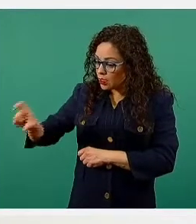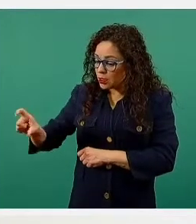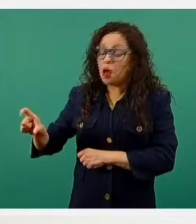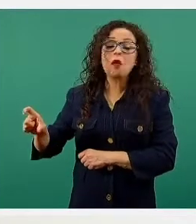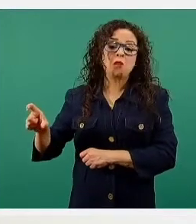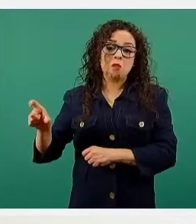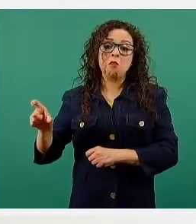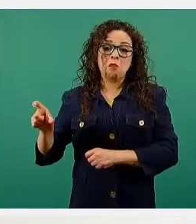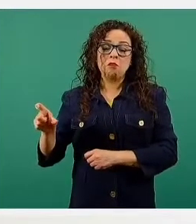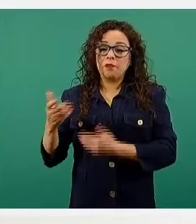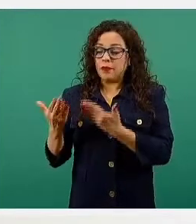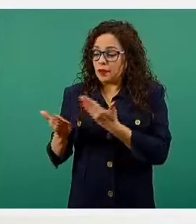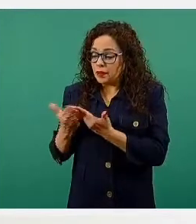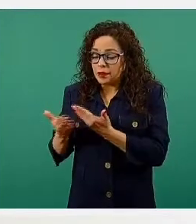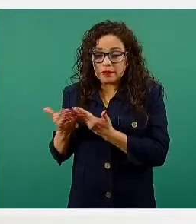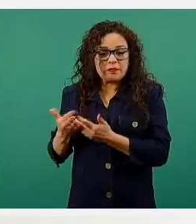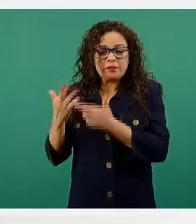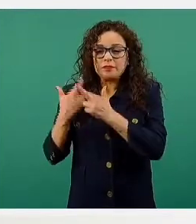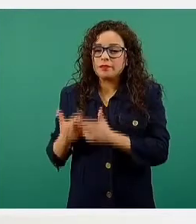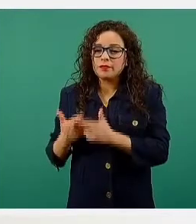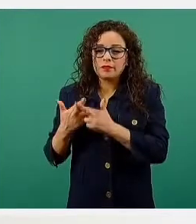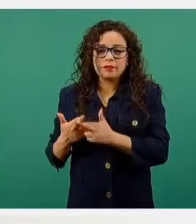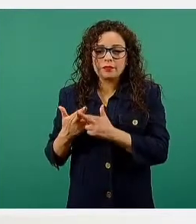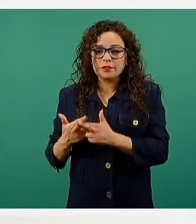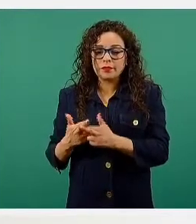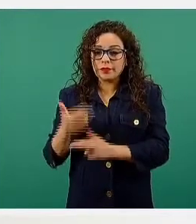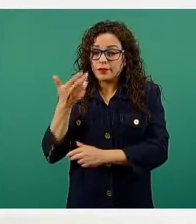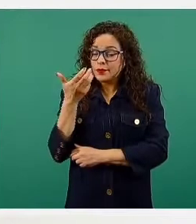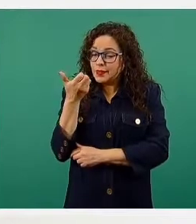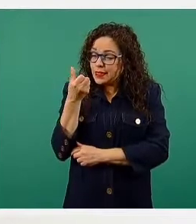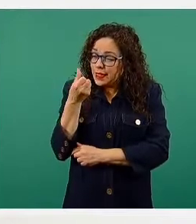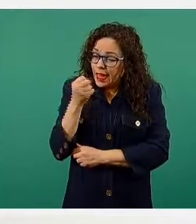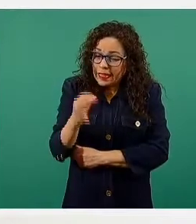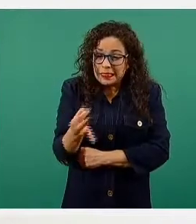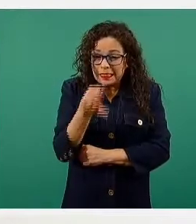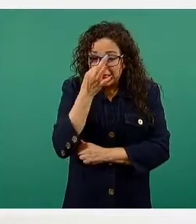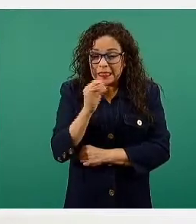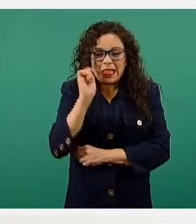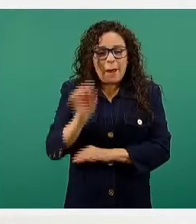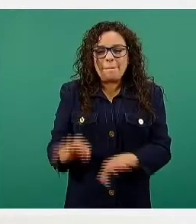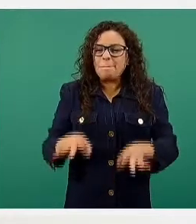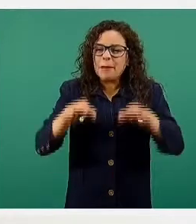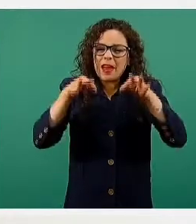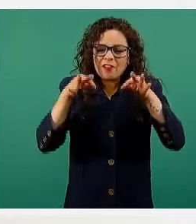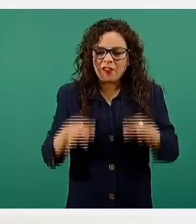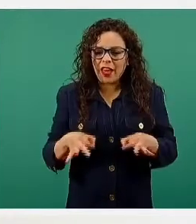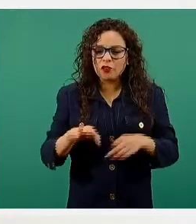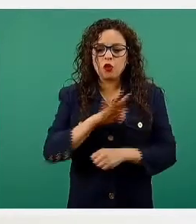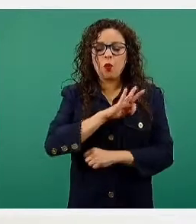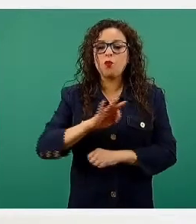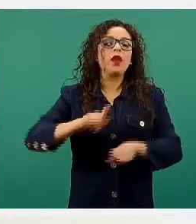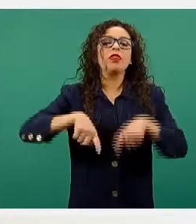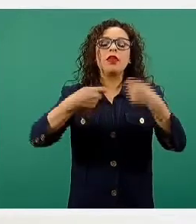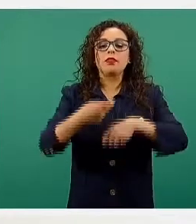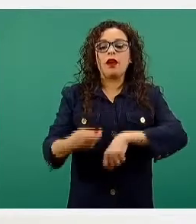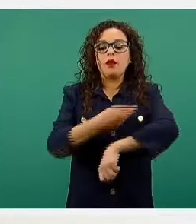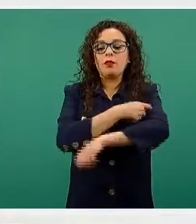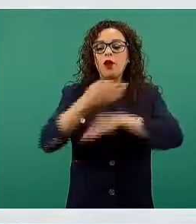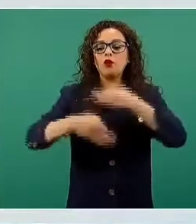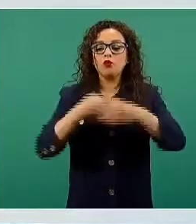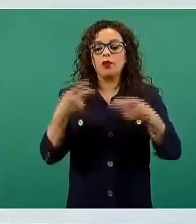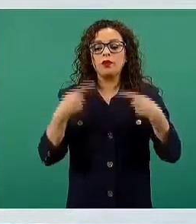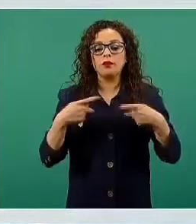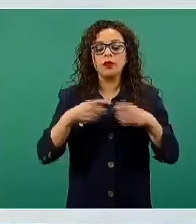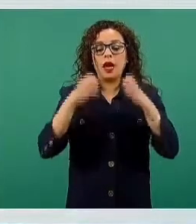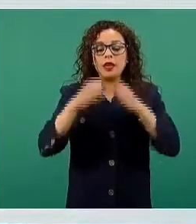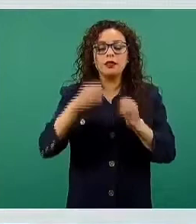las cantidades que sobraron y casi de manera perfecta se logró vacunar a todas las personas que lo solicitaron y que estaban